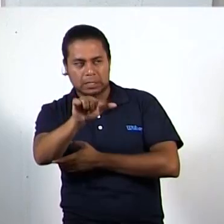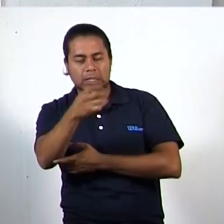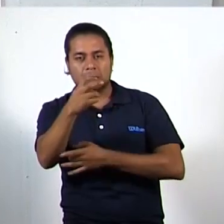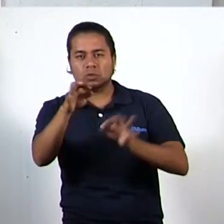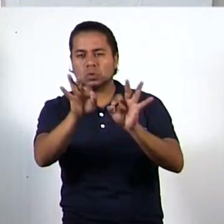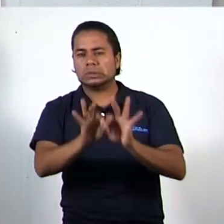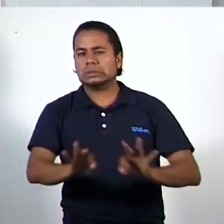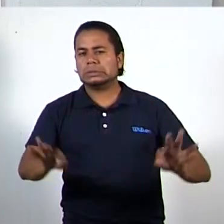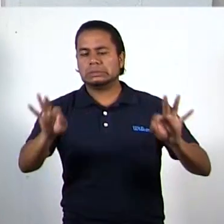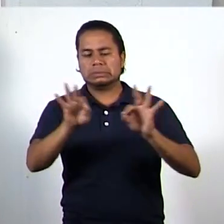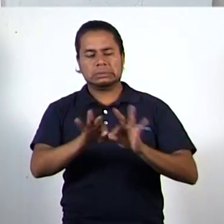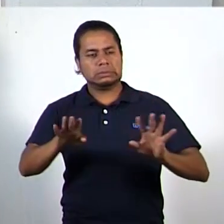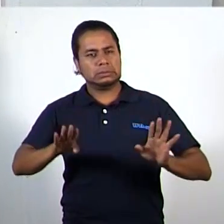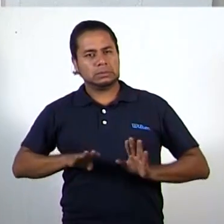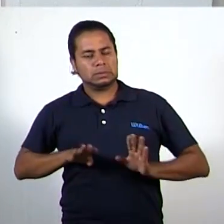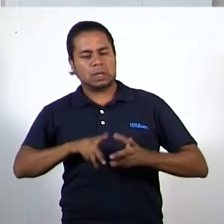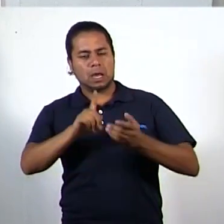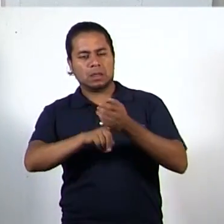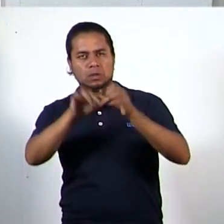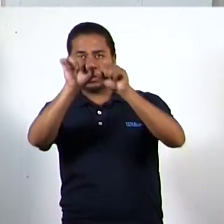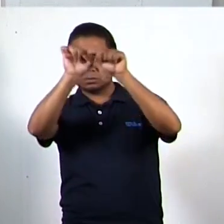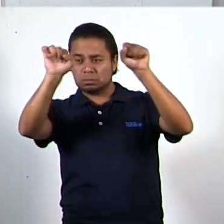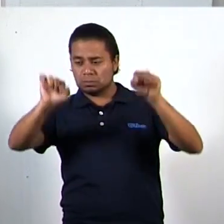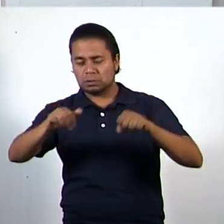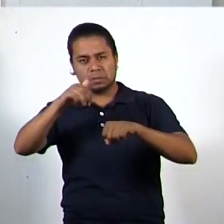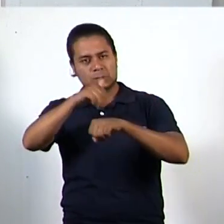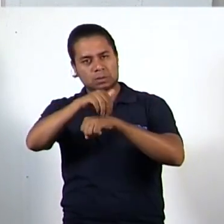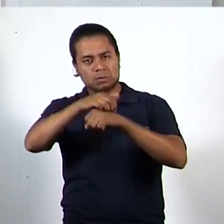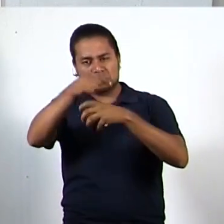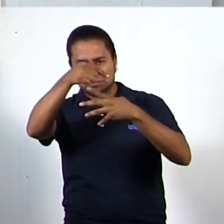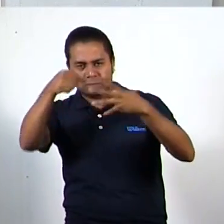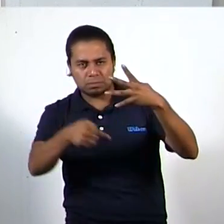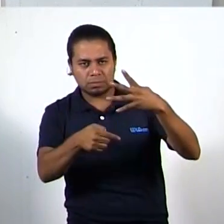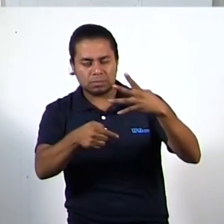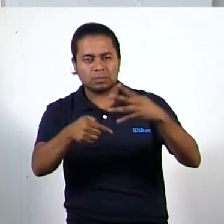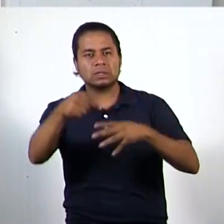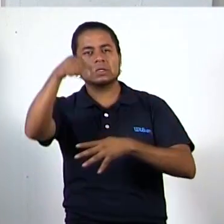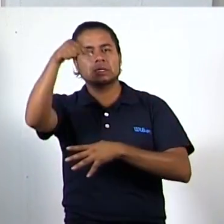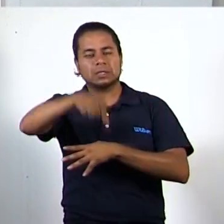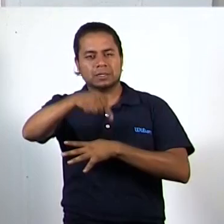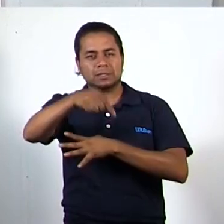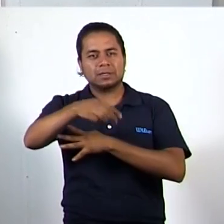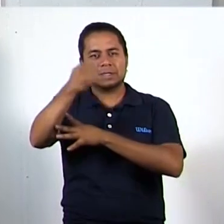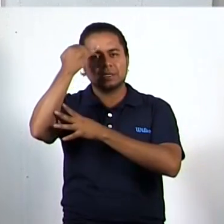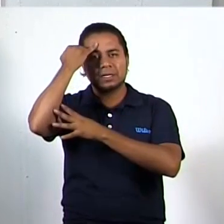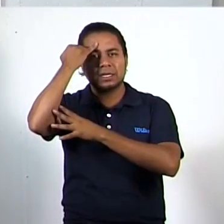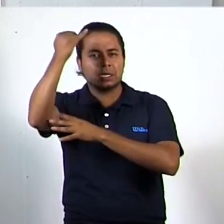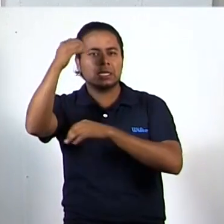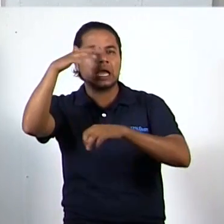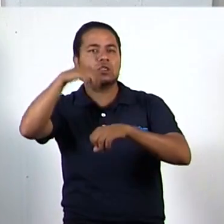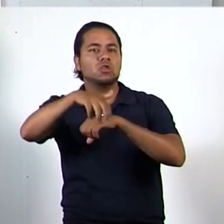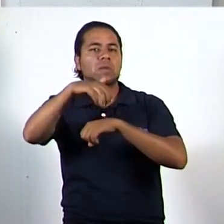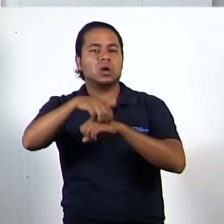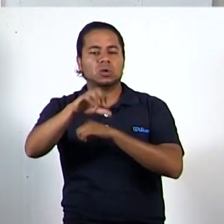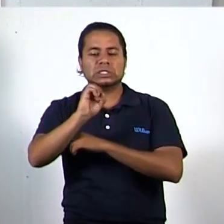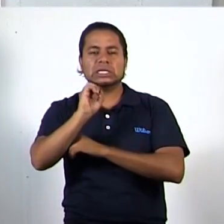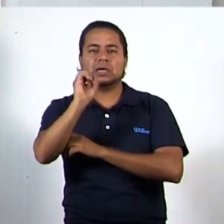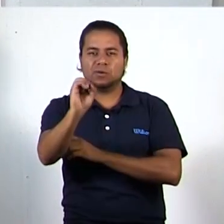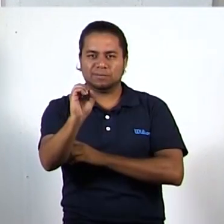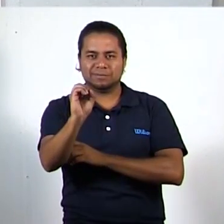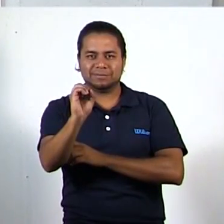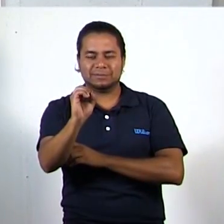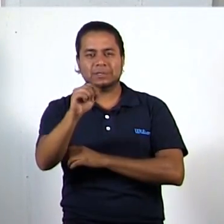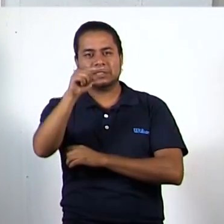importante factor en este sistema de numeración, porque aquí se inventó el número cero y que